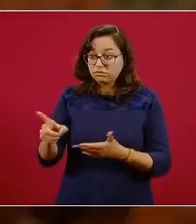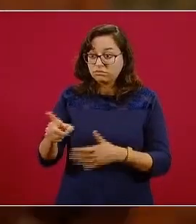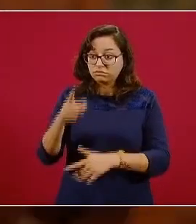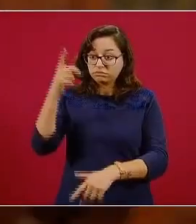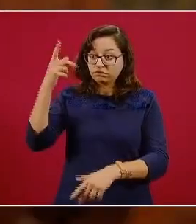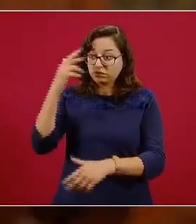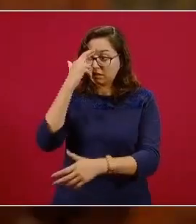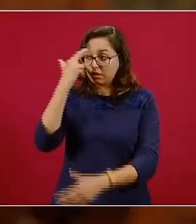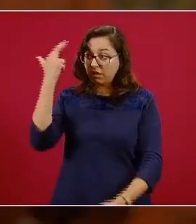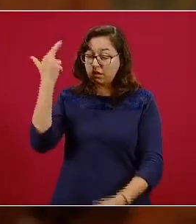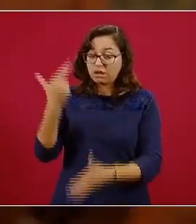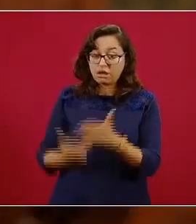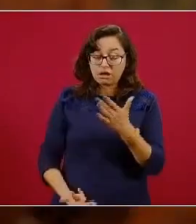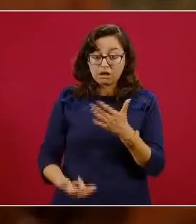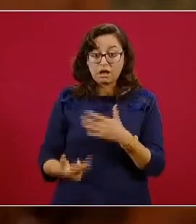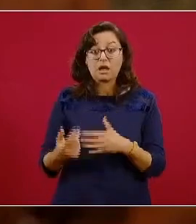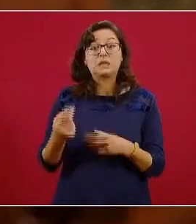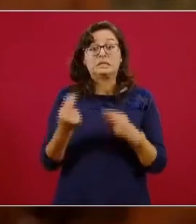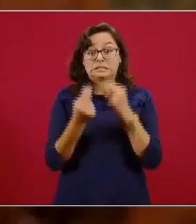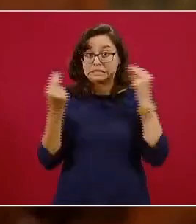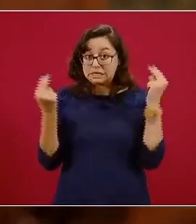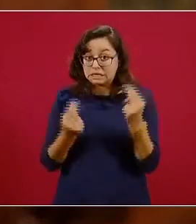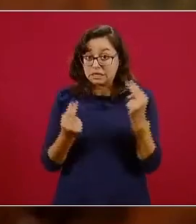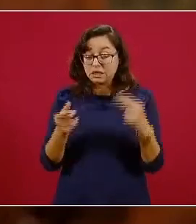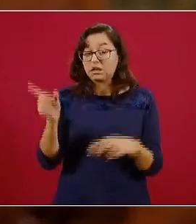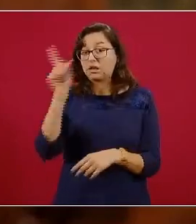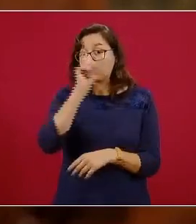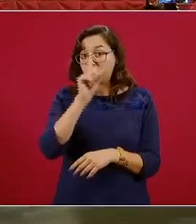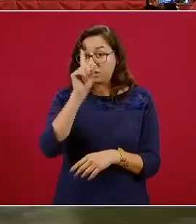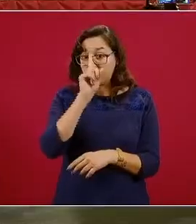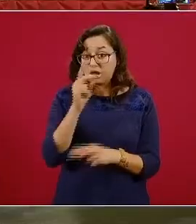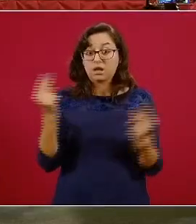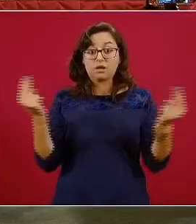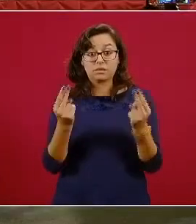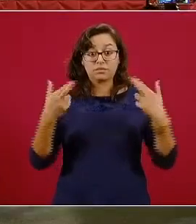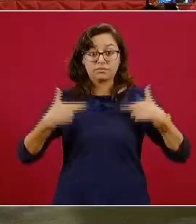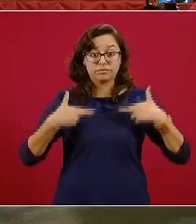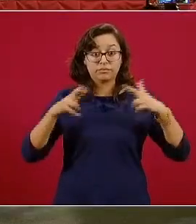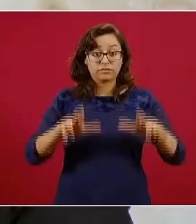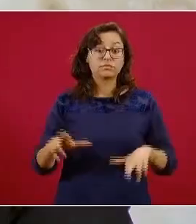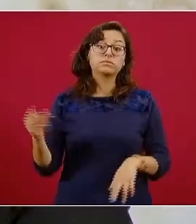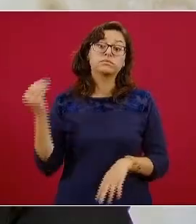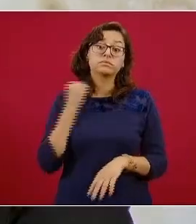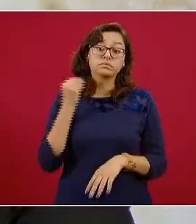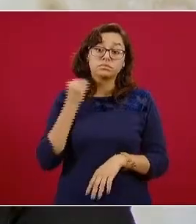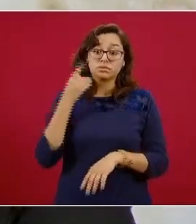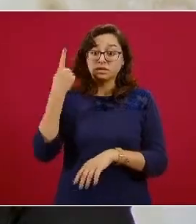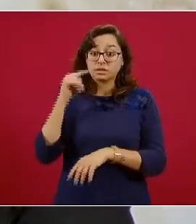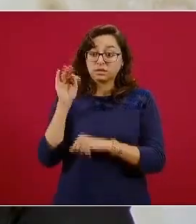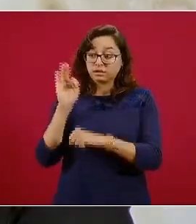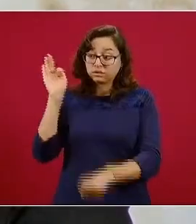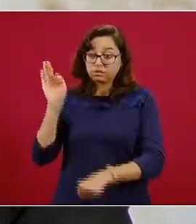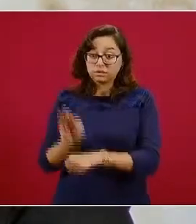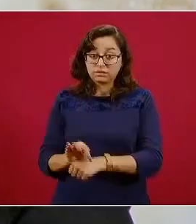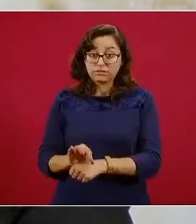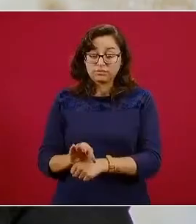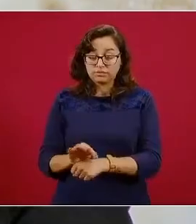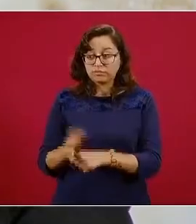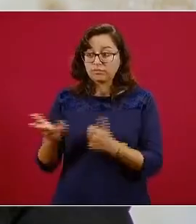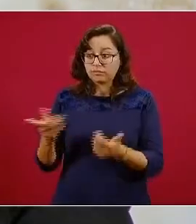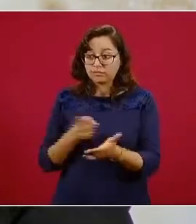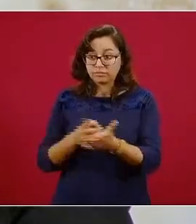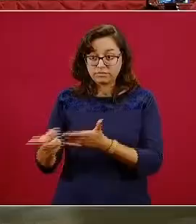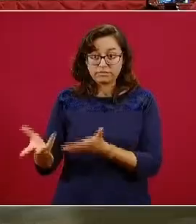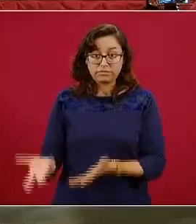niños o adolescentes y requiere asesoría o representación legal para protegerles y en su caso restituir